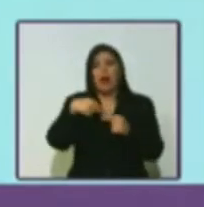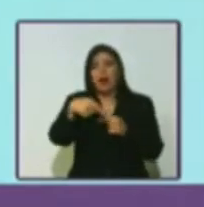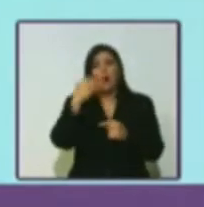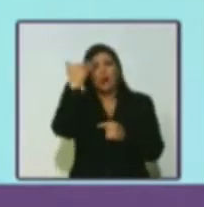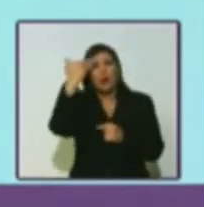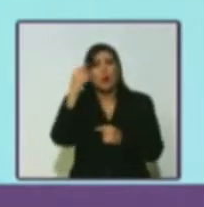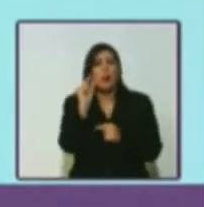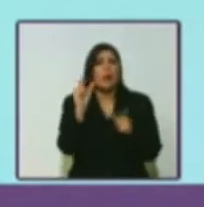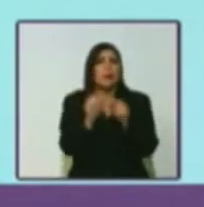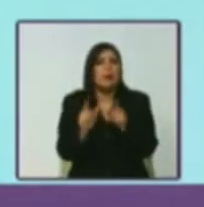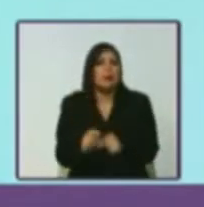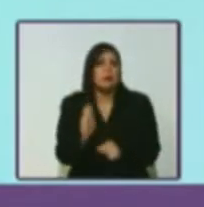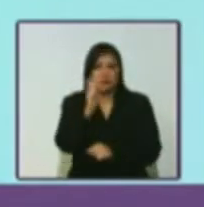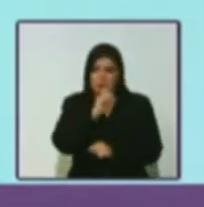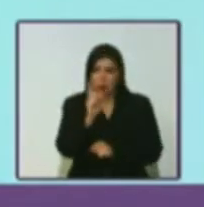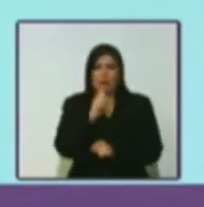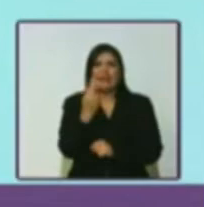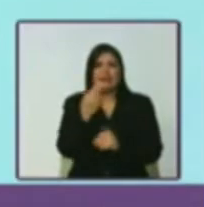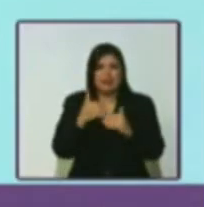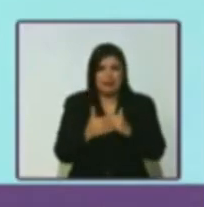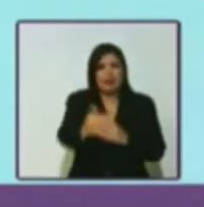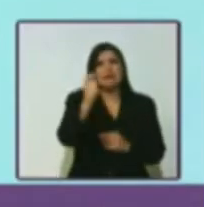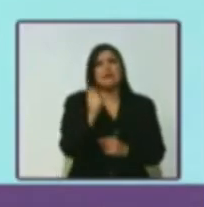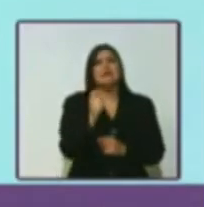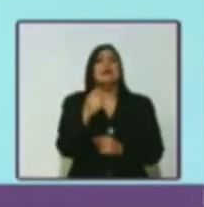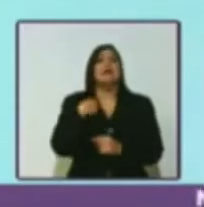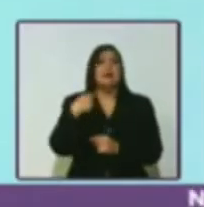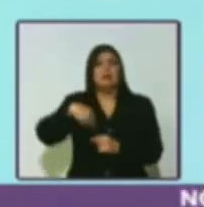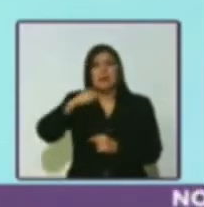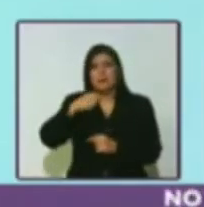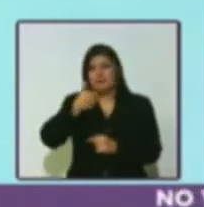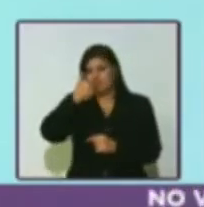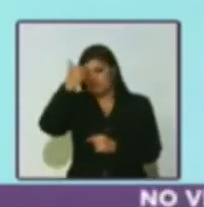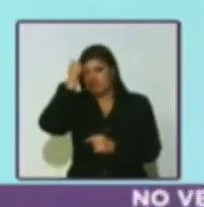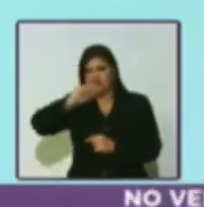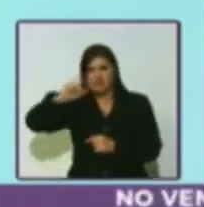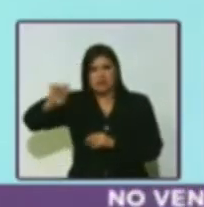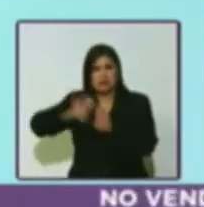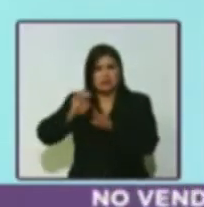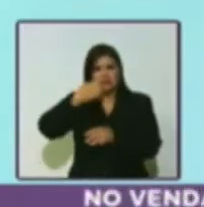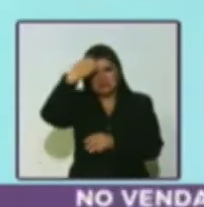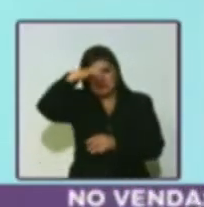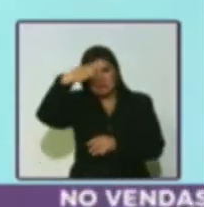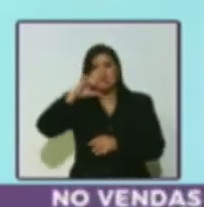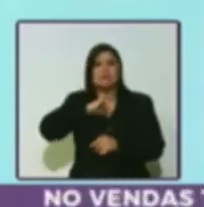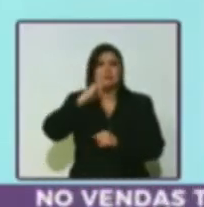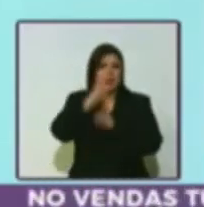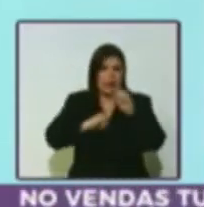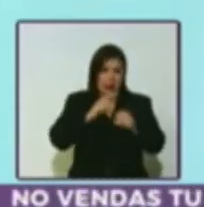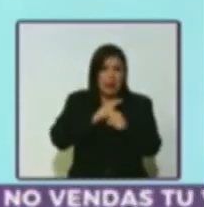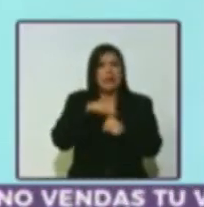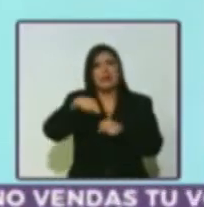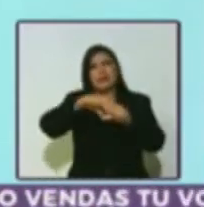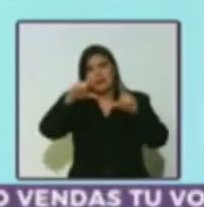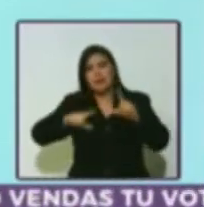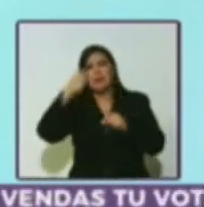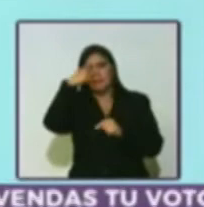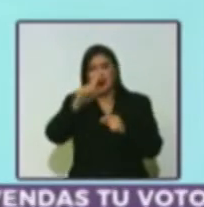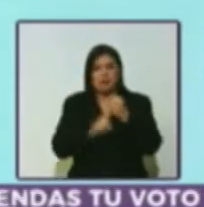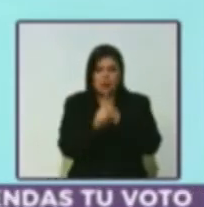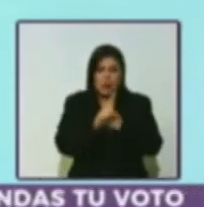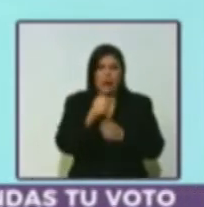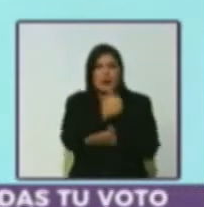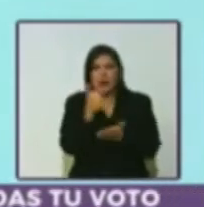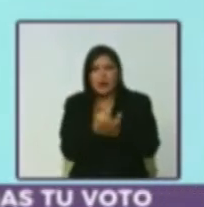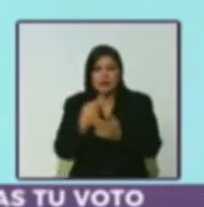mayor experiencia, se quedó corta porque traía detrás el peso de un partido que se ha ido poco